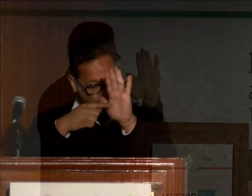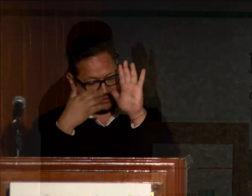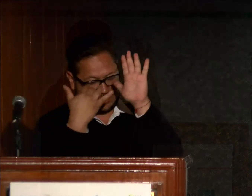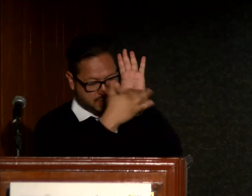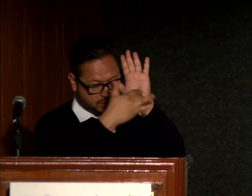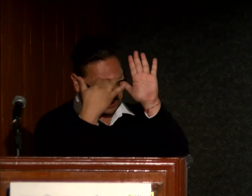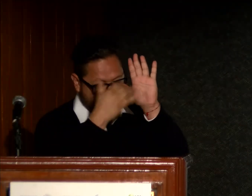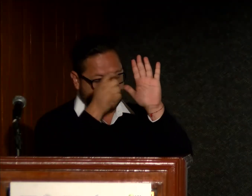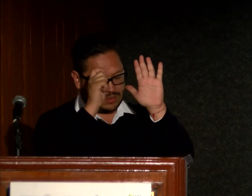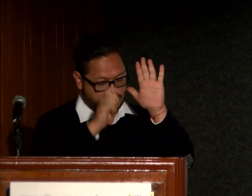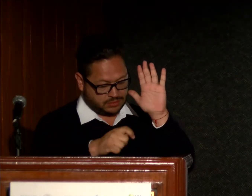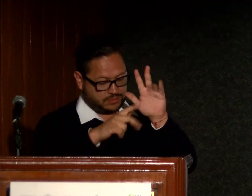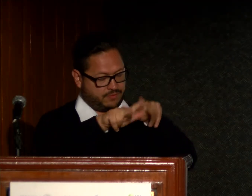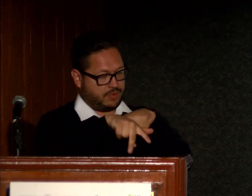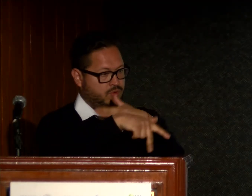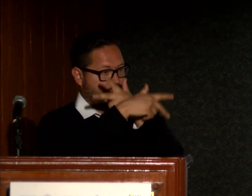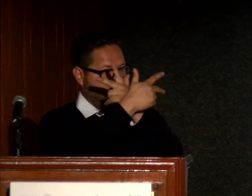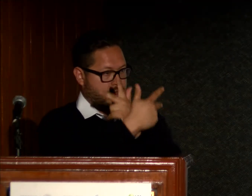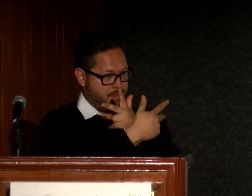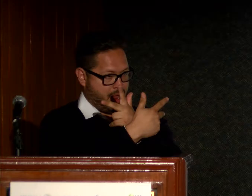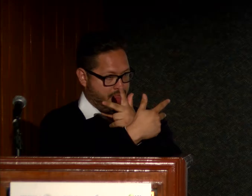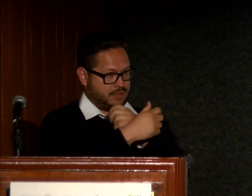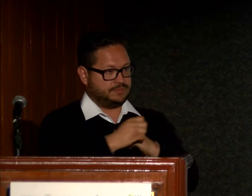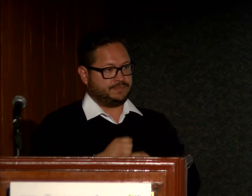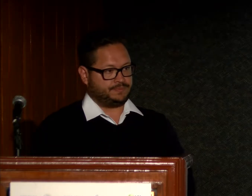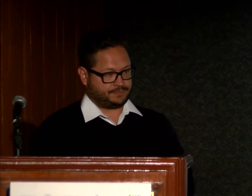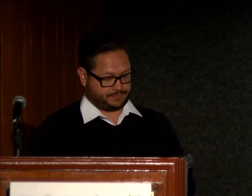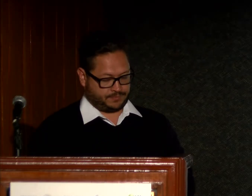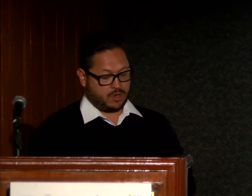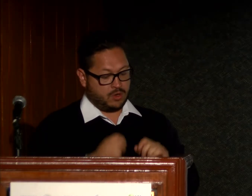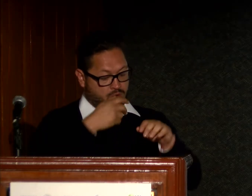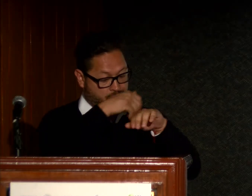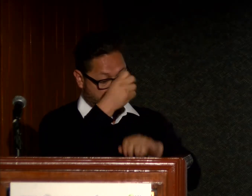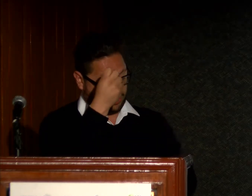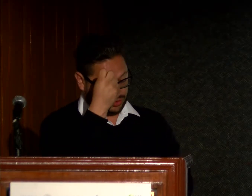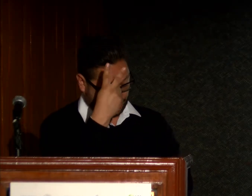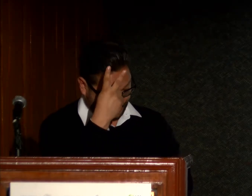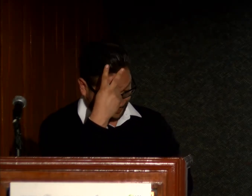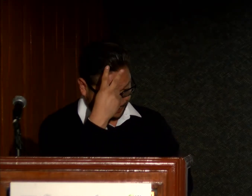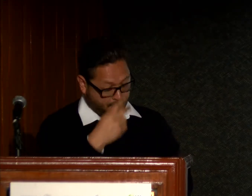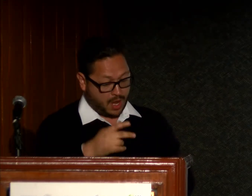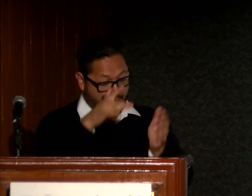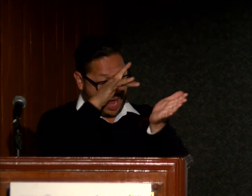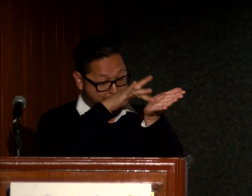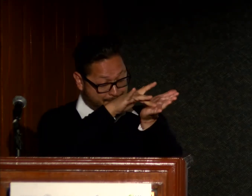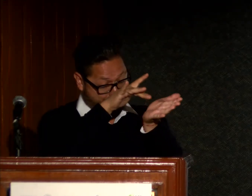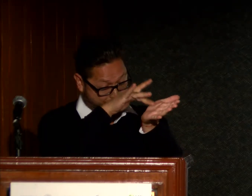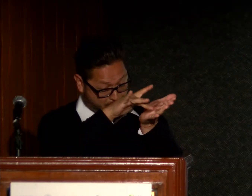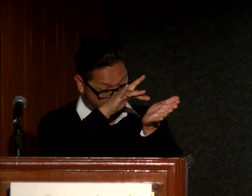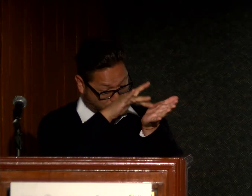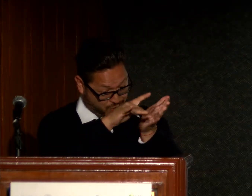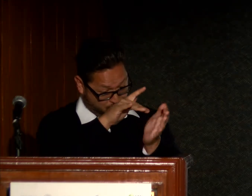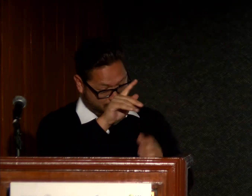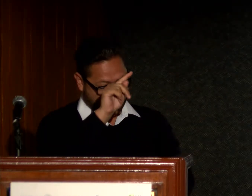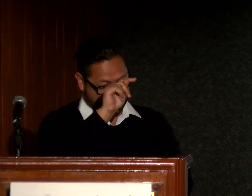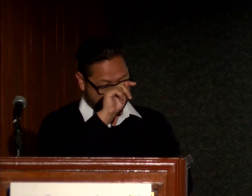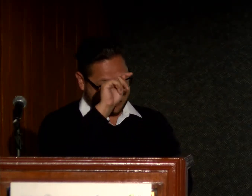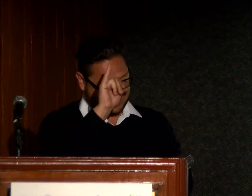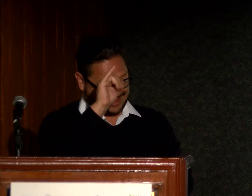telecomunicaciones bajo formatos derivados de texto, así como de videollamadas. Número 2, con el apoyo de las